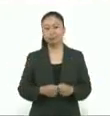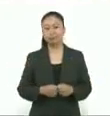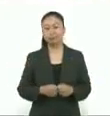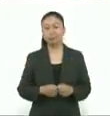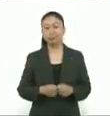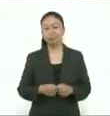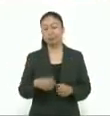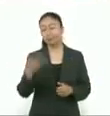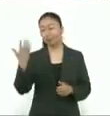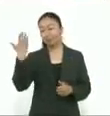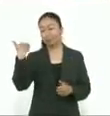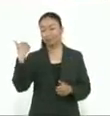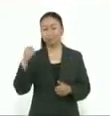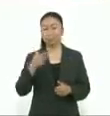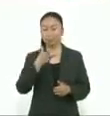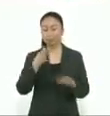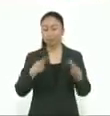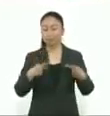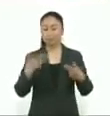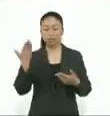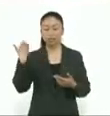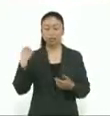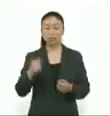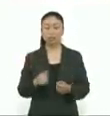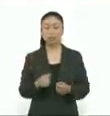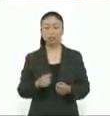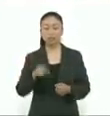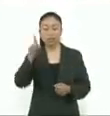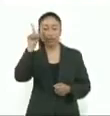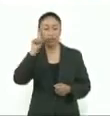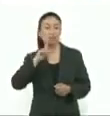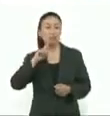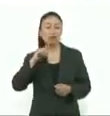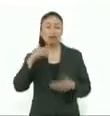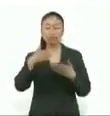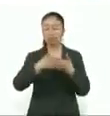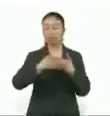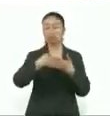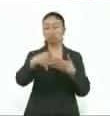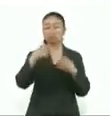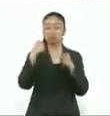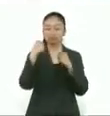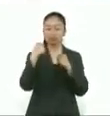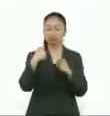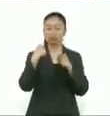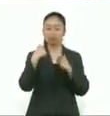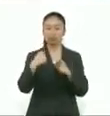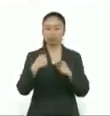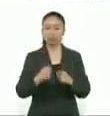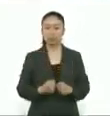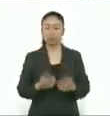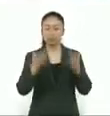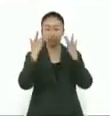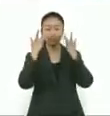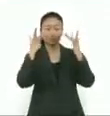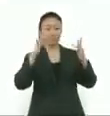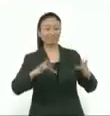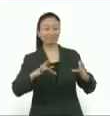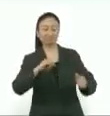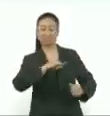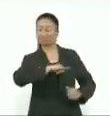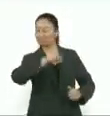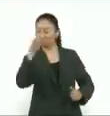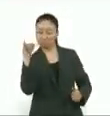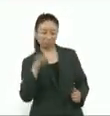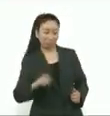neoliberalismo. Las mujeres vamos a continuar luchando, seremos las que no vamos a rendirnos, las